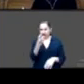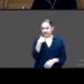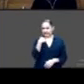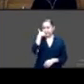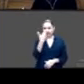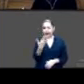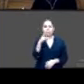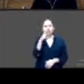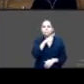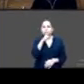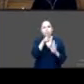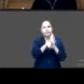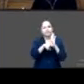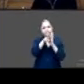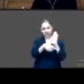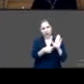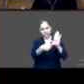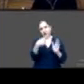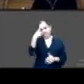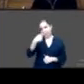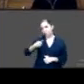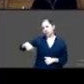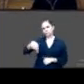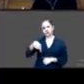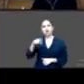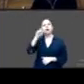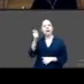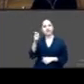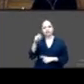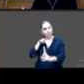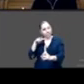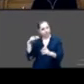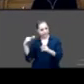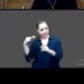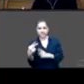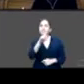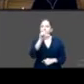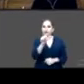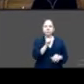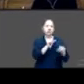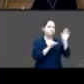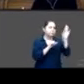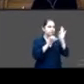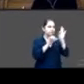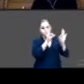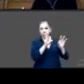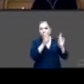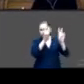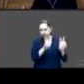montón nuestra perspectiva y al final solo hacer un punteo de algunas cosas que nos parecen relevantes. Entonces, voy a poner el IGE.